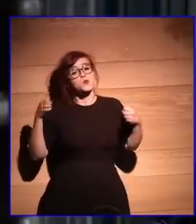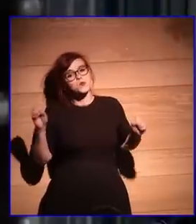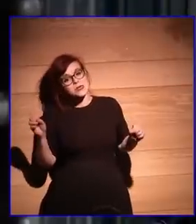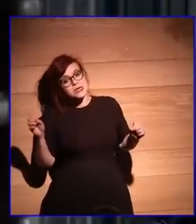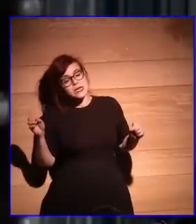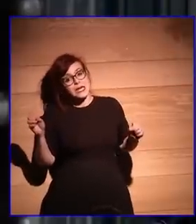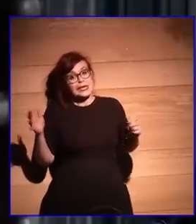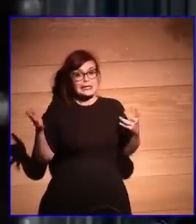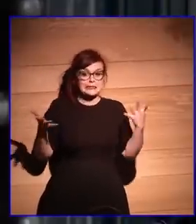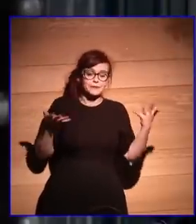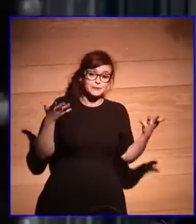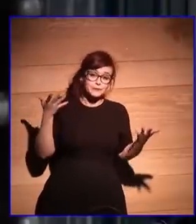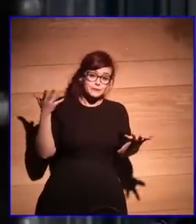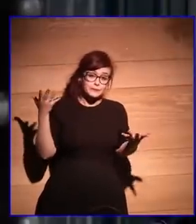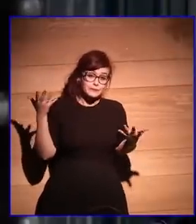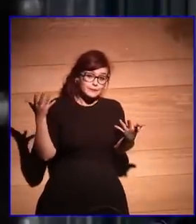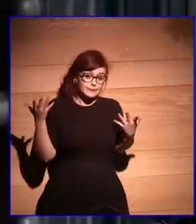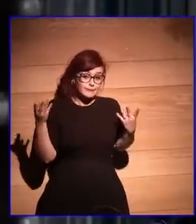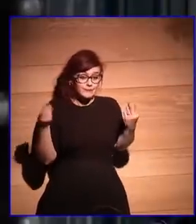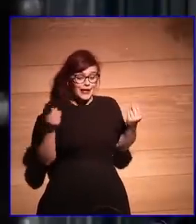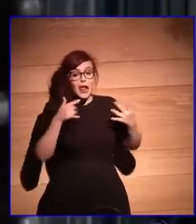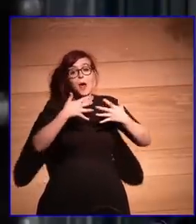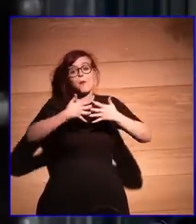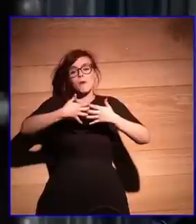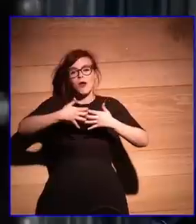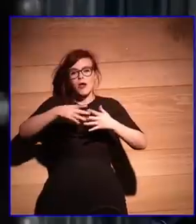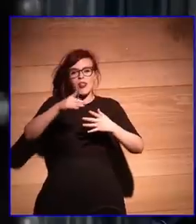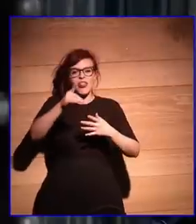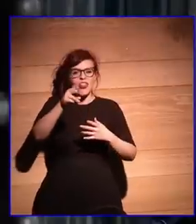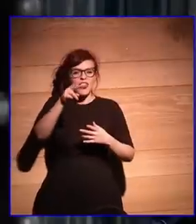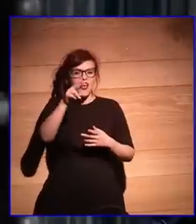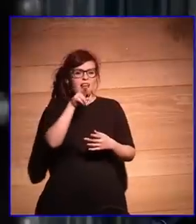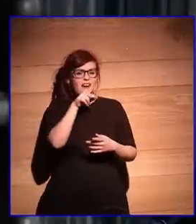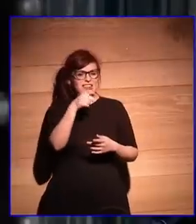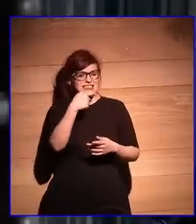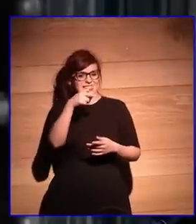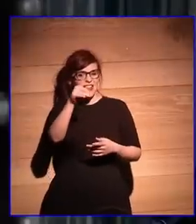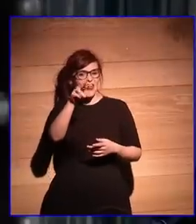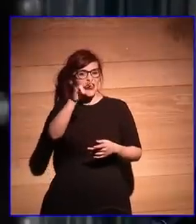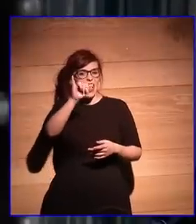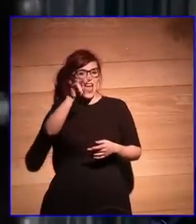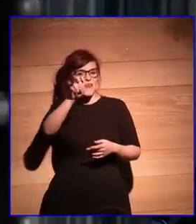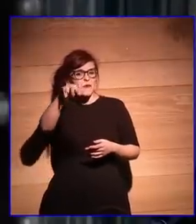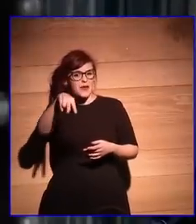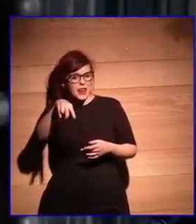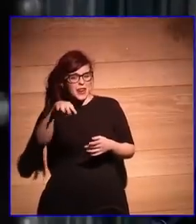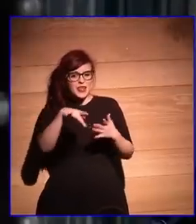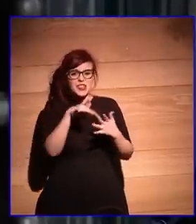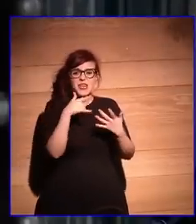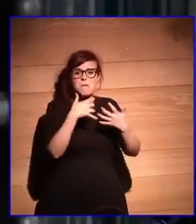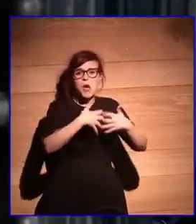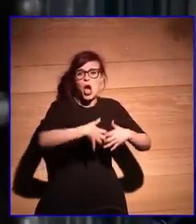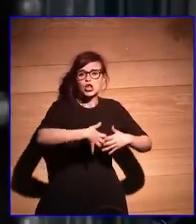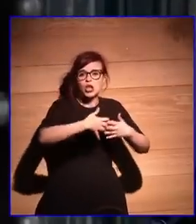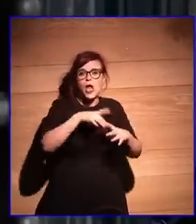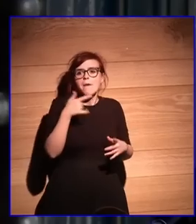sería? El motor interno... El driven... O sea, ¿no te venía motor, te viene driven a la cabeza? Me viene